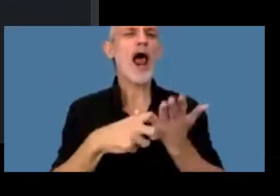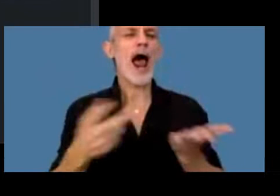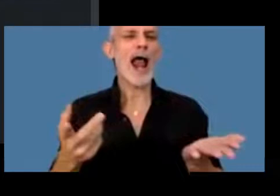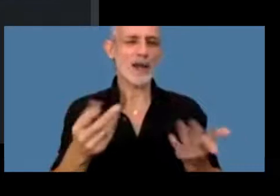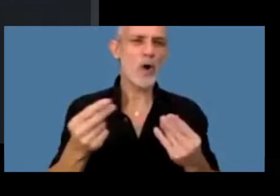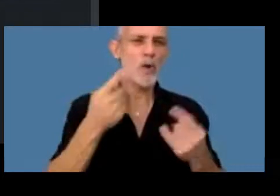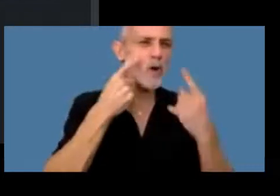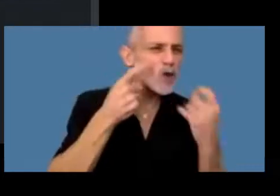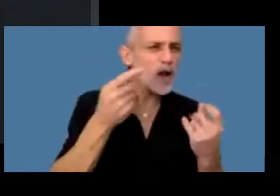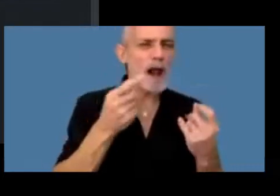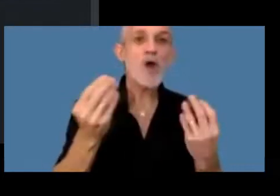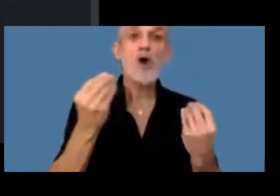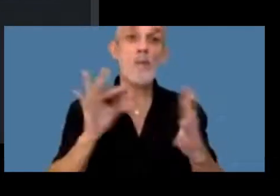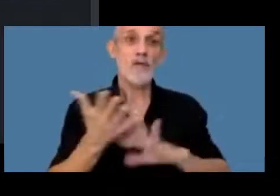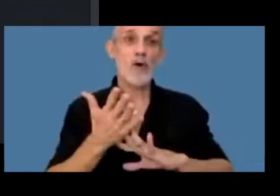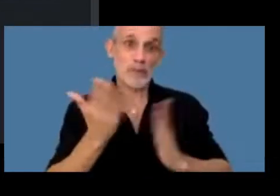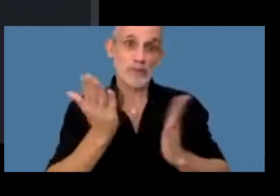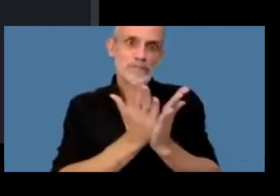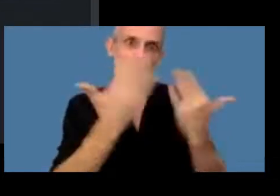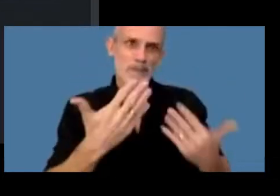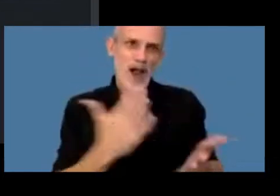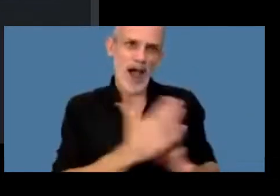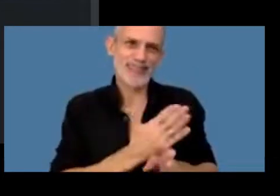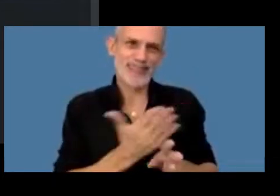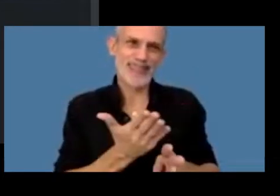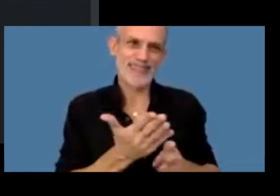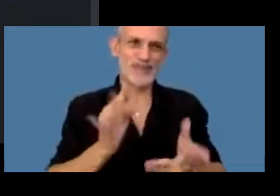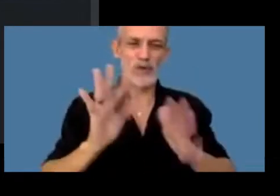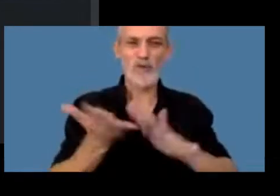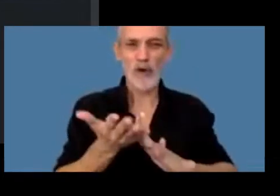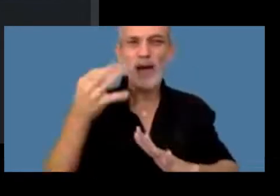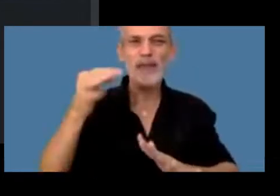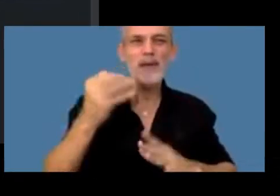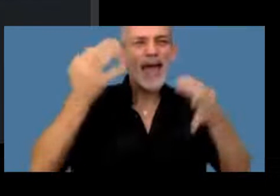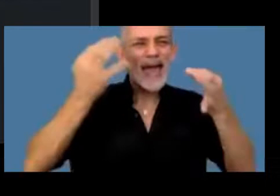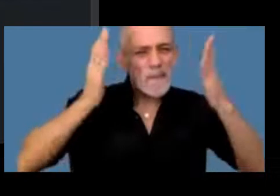etcétera, etcétera. Porque es una especialidad